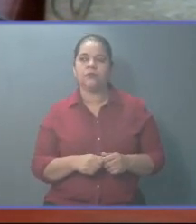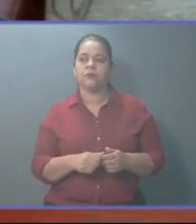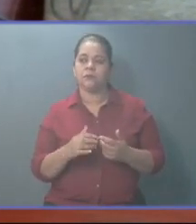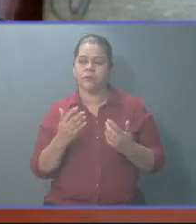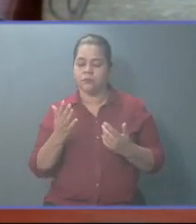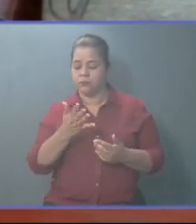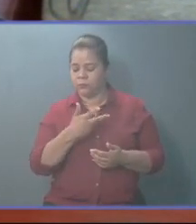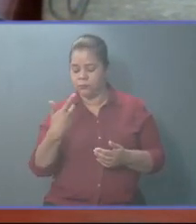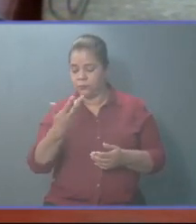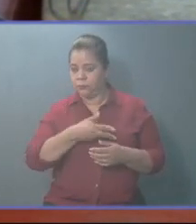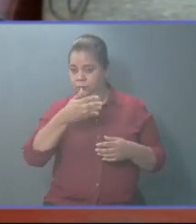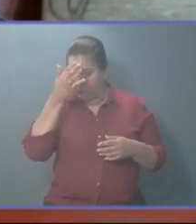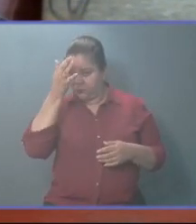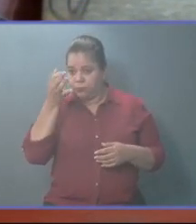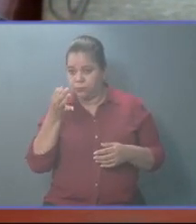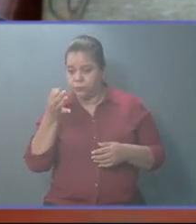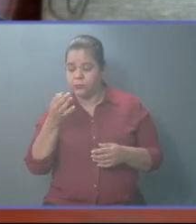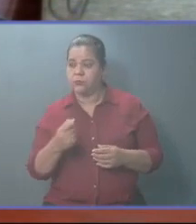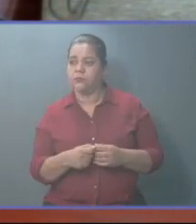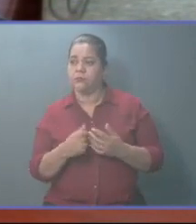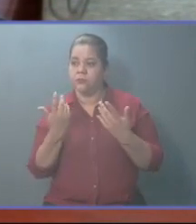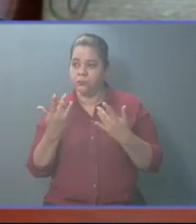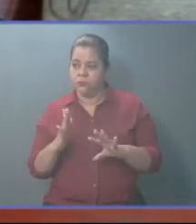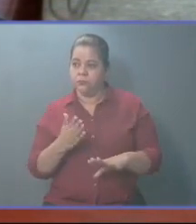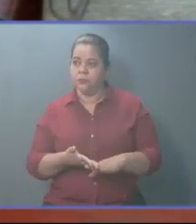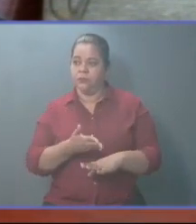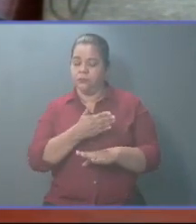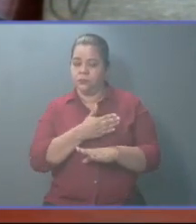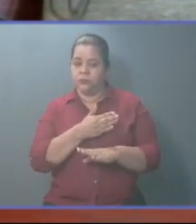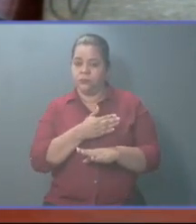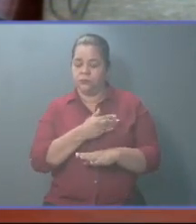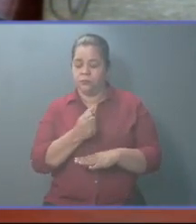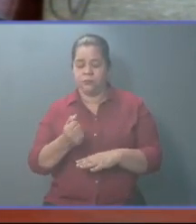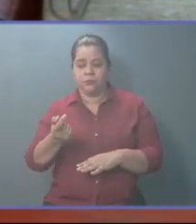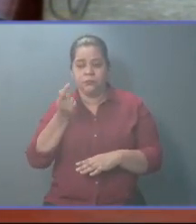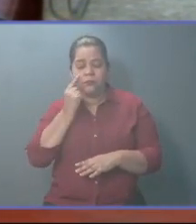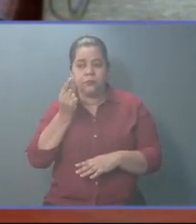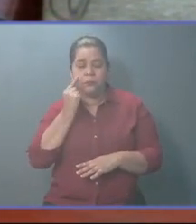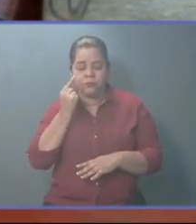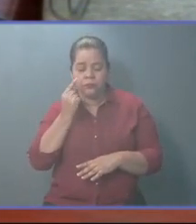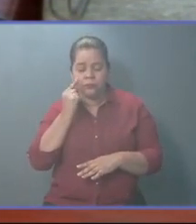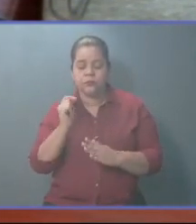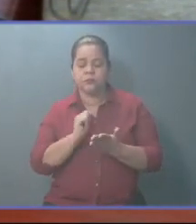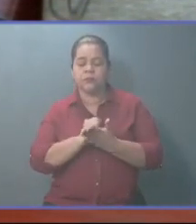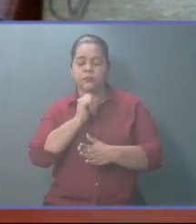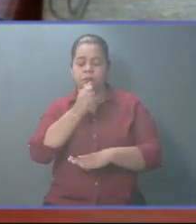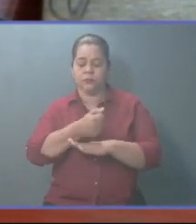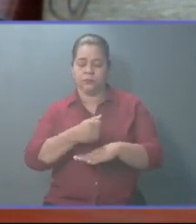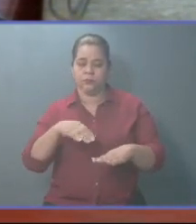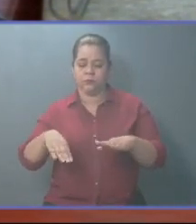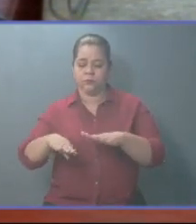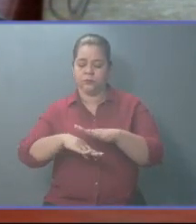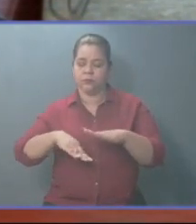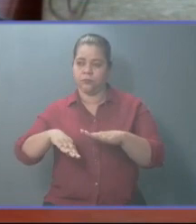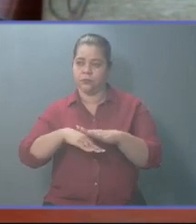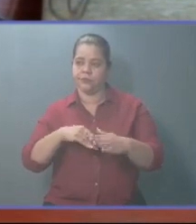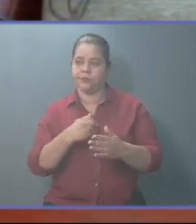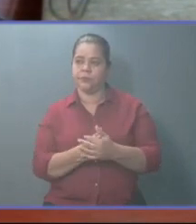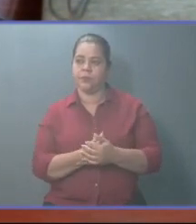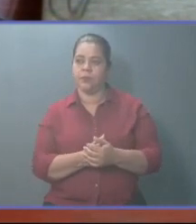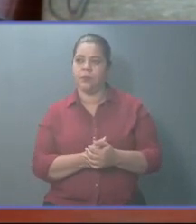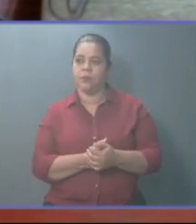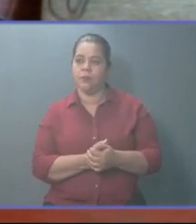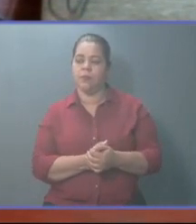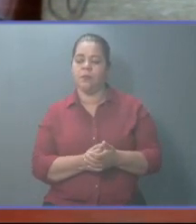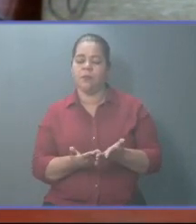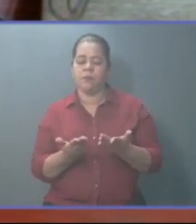diríamos nosotros tuvimos la previsión de crear un marco de actuación